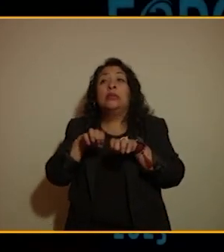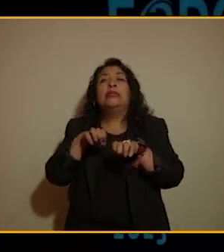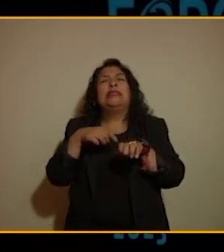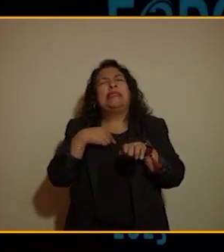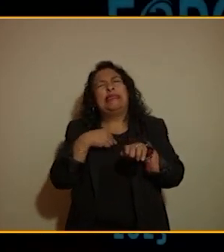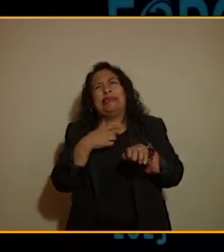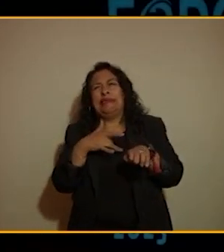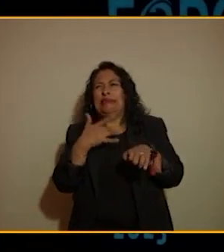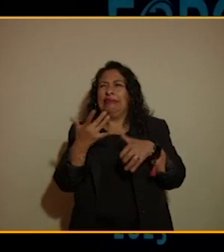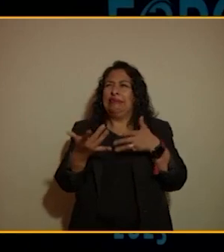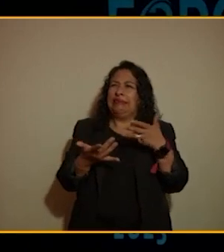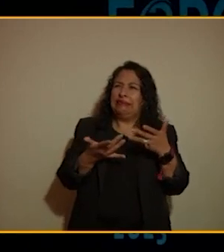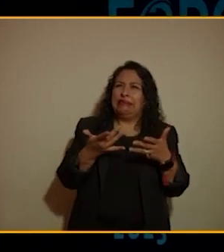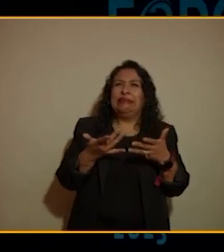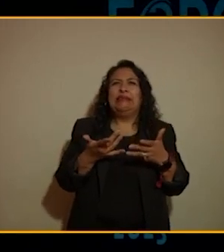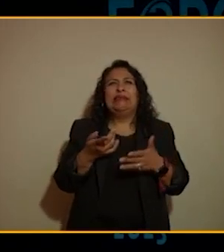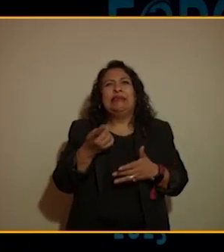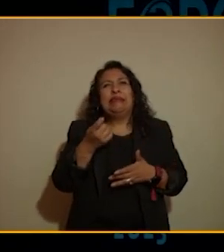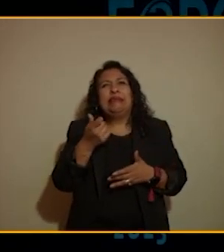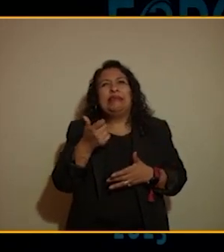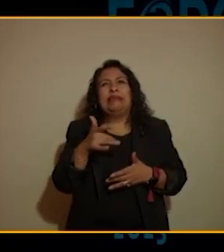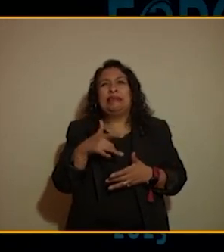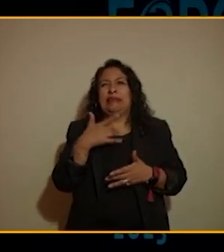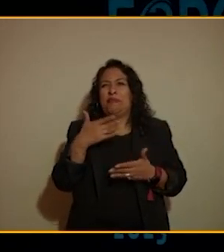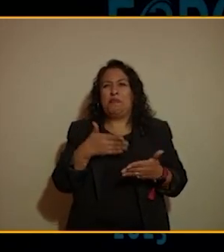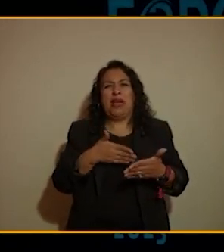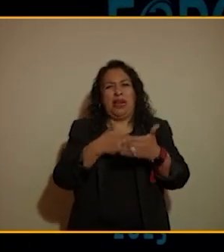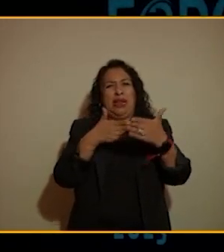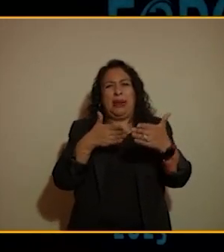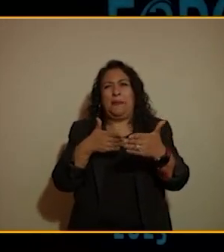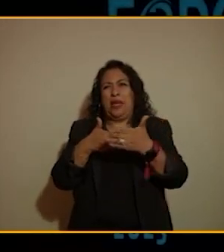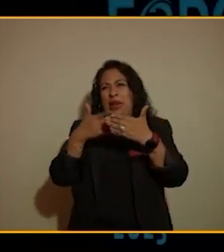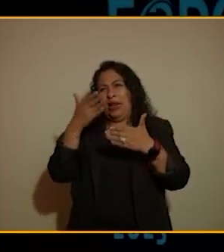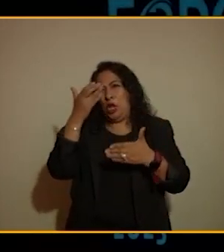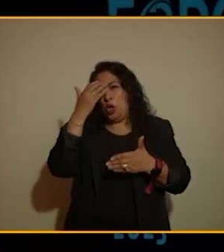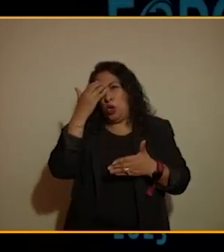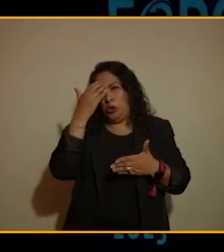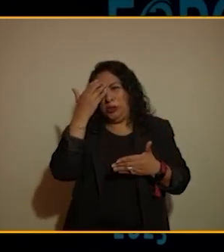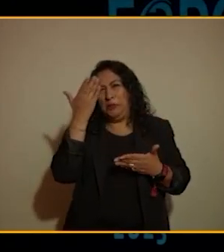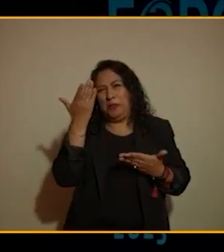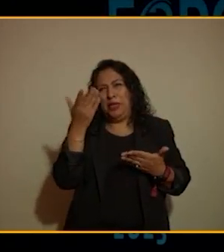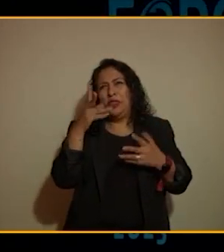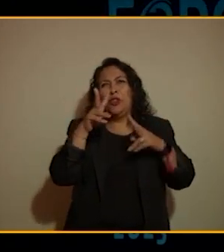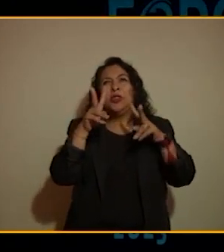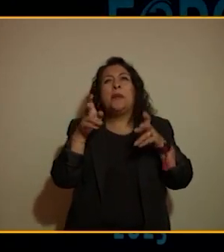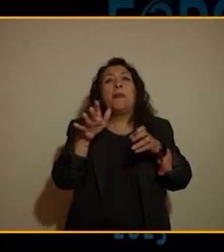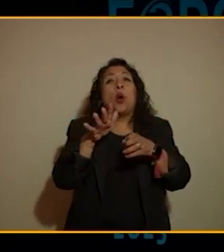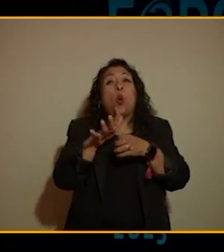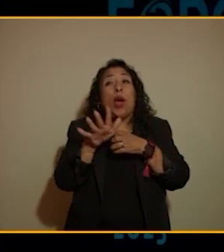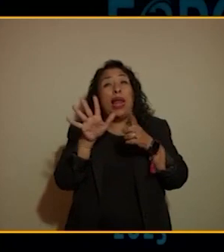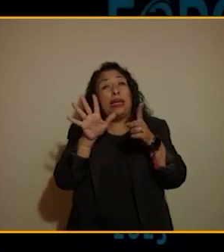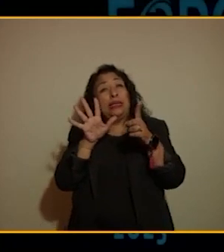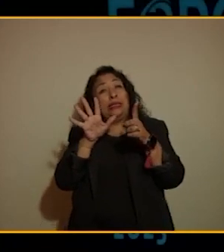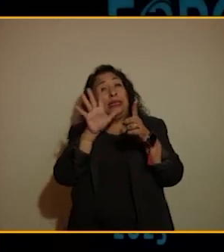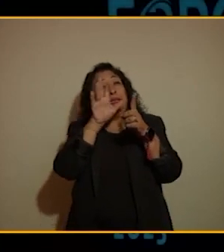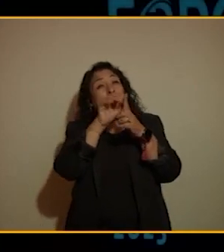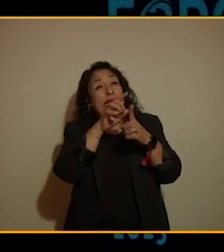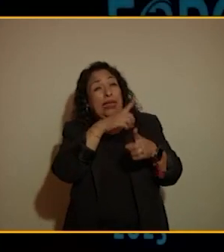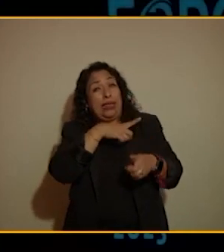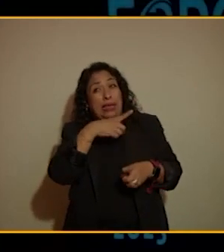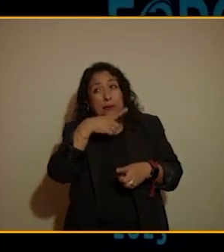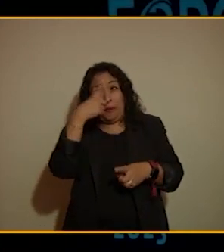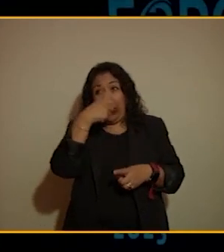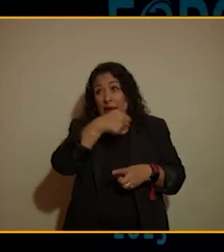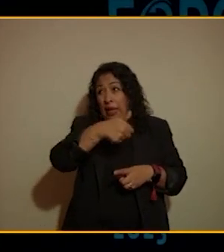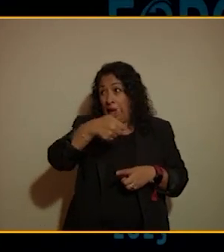un poco o nos genera estas barreras de conocimiento al respecto de cuáles son los retos que representan para